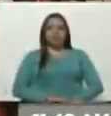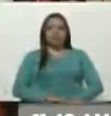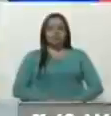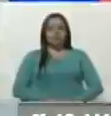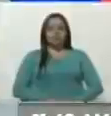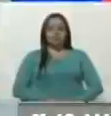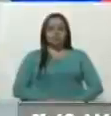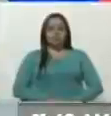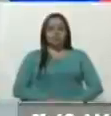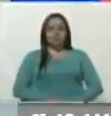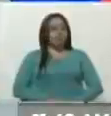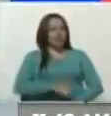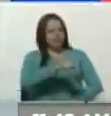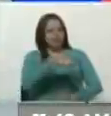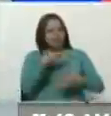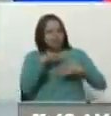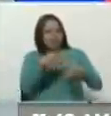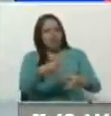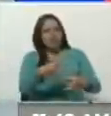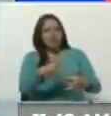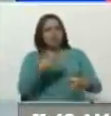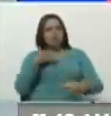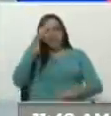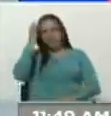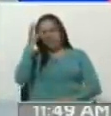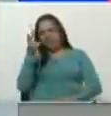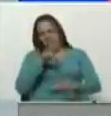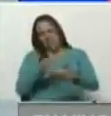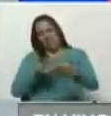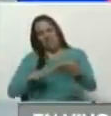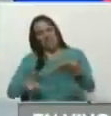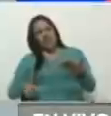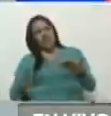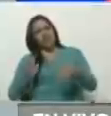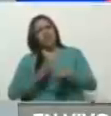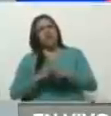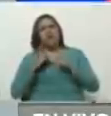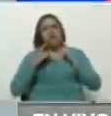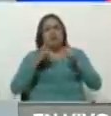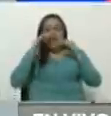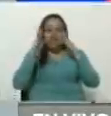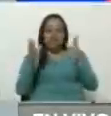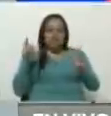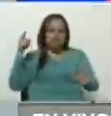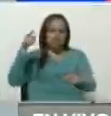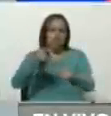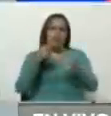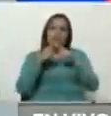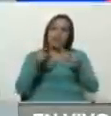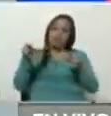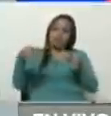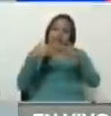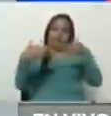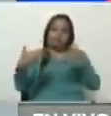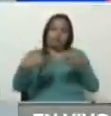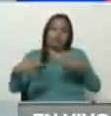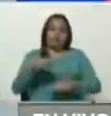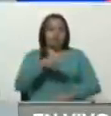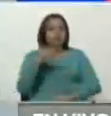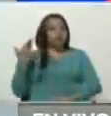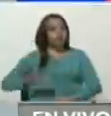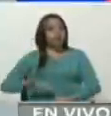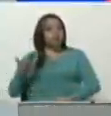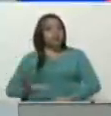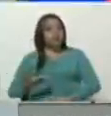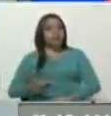interesante, siempre a mí me fastidia leer algo en una conferencia porque se pierde la atención, pero este texto es tan importante que